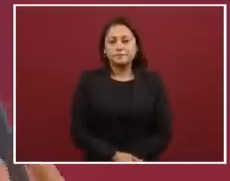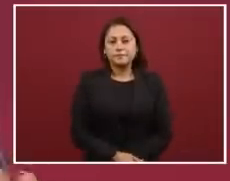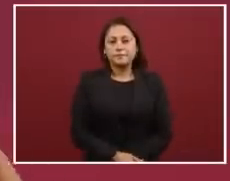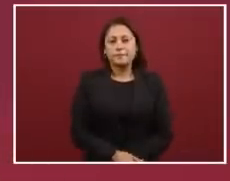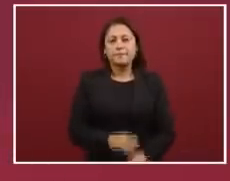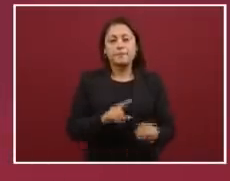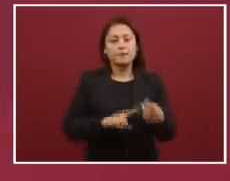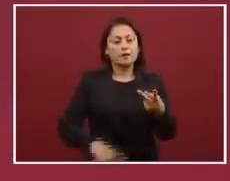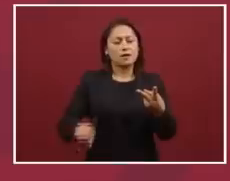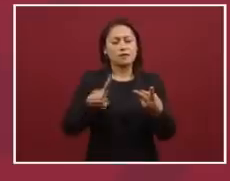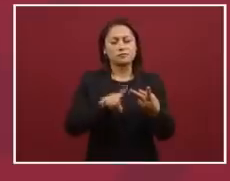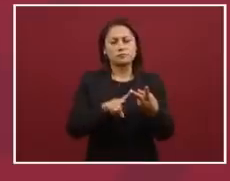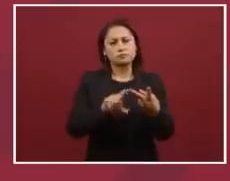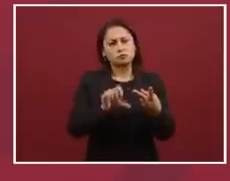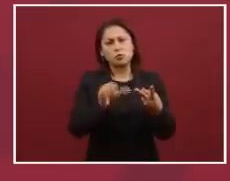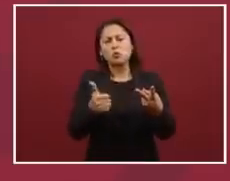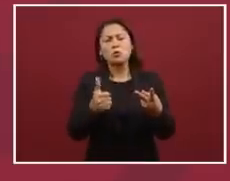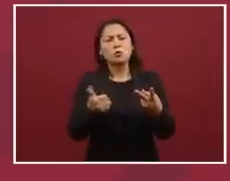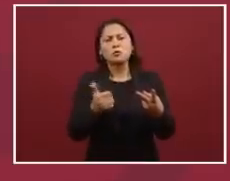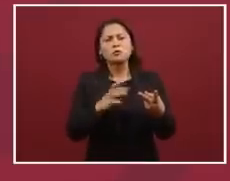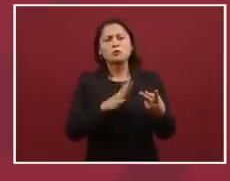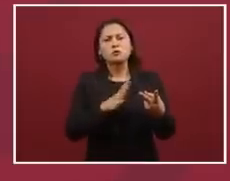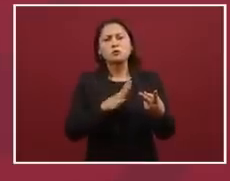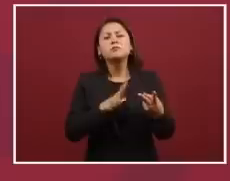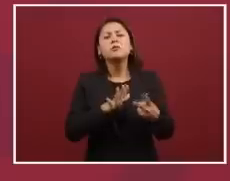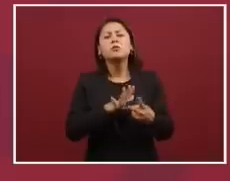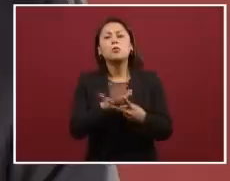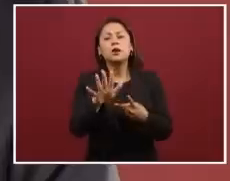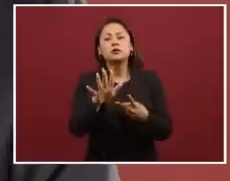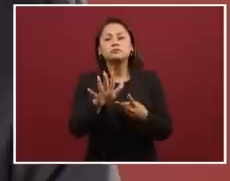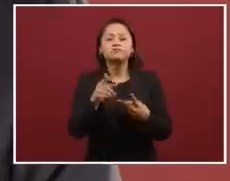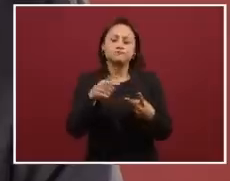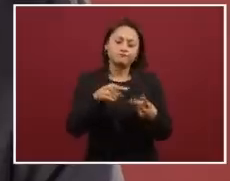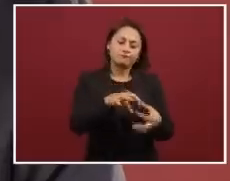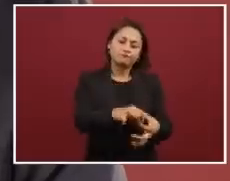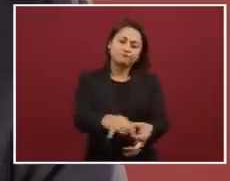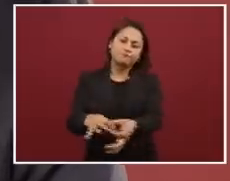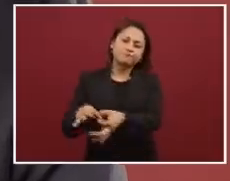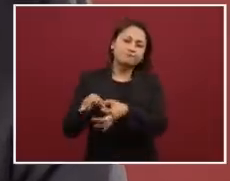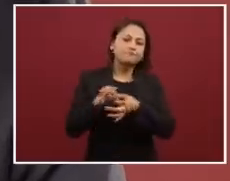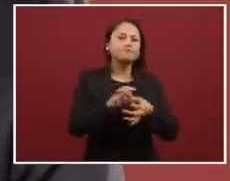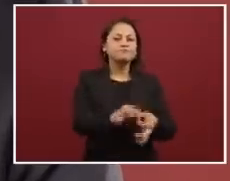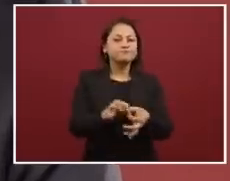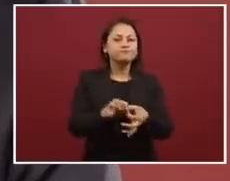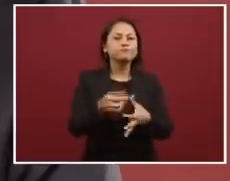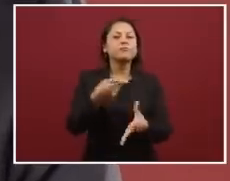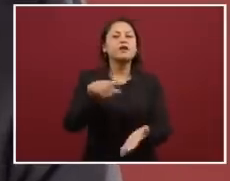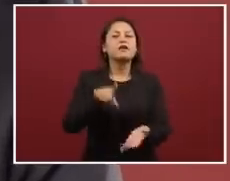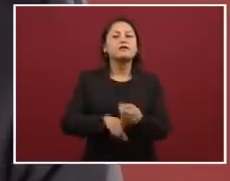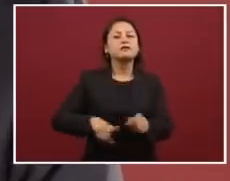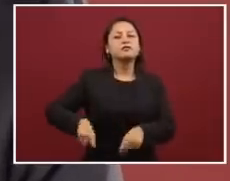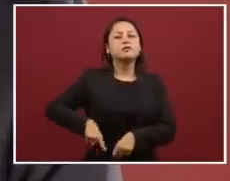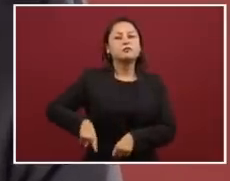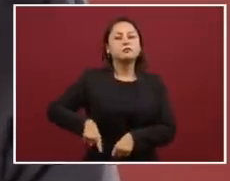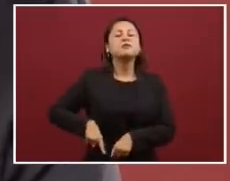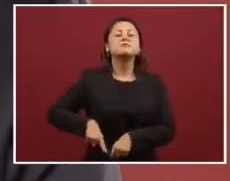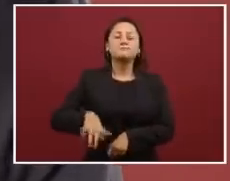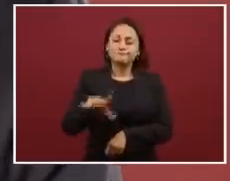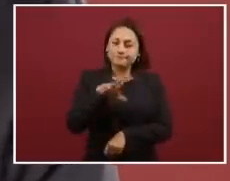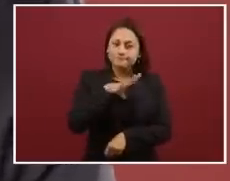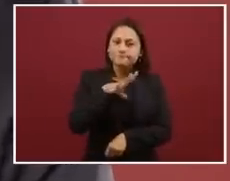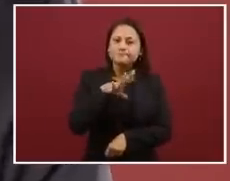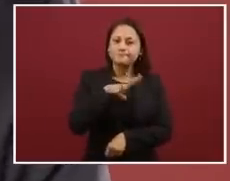¿Qué otra cosa tenemos? Hay unidad en el gobierno. Y